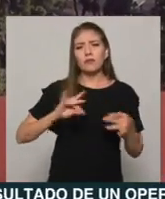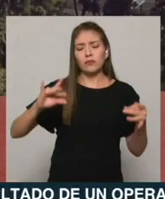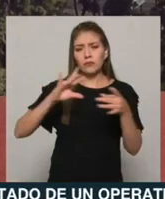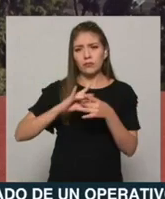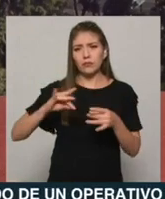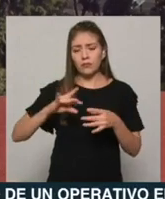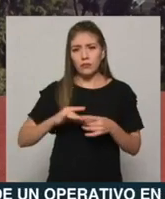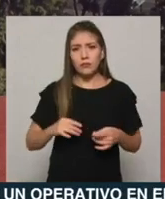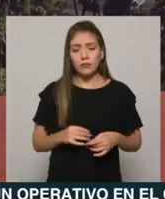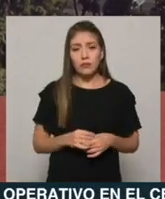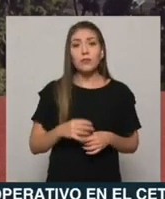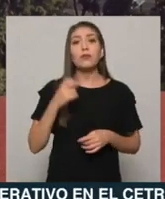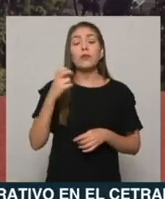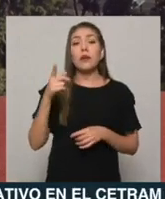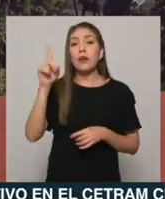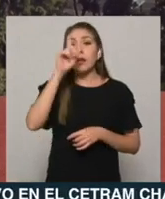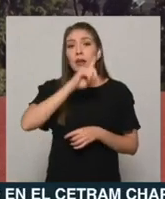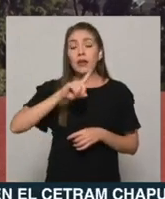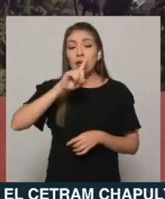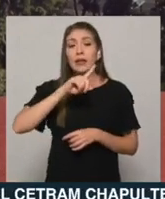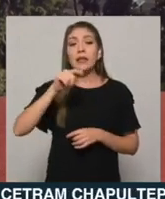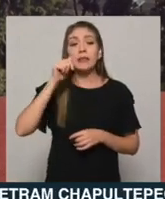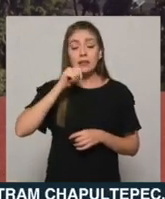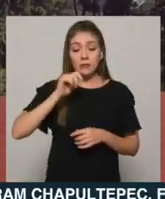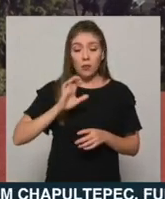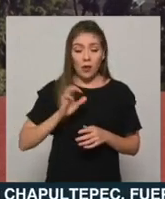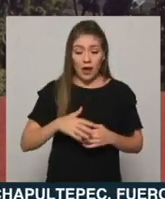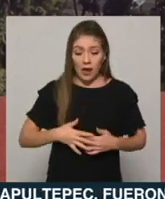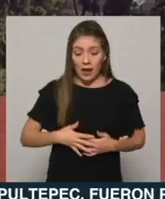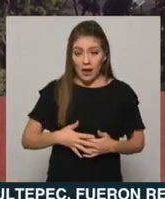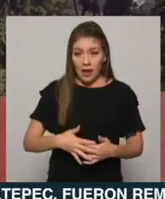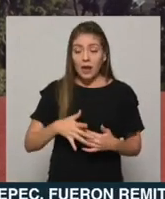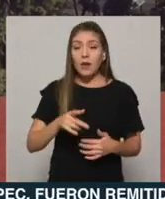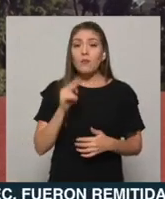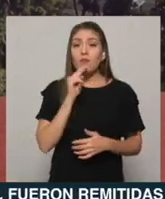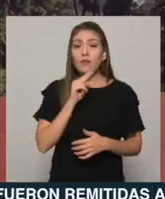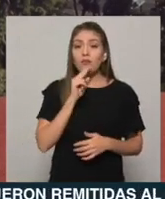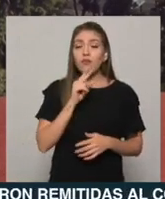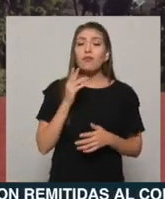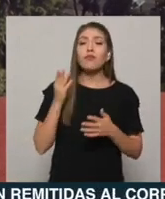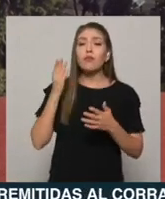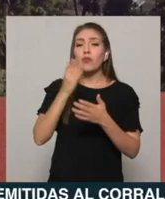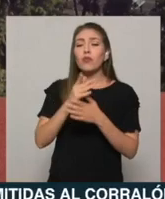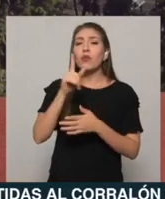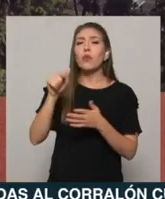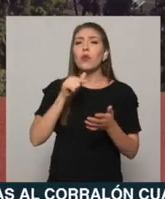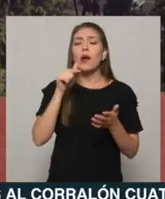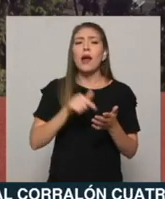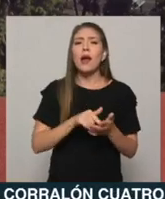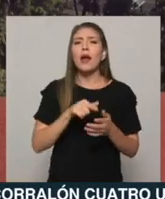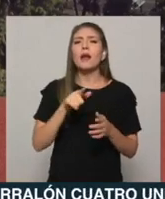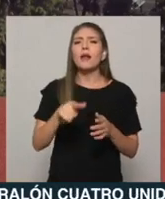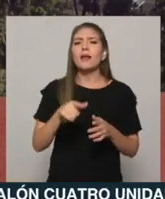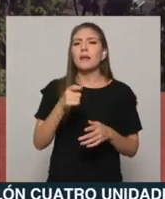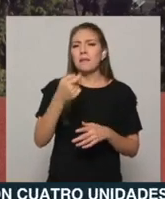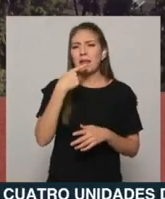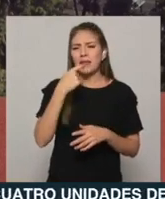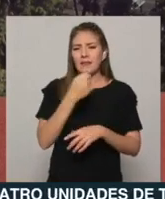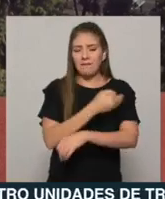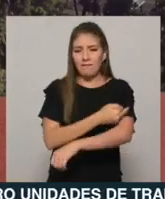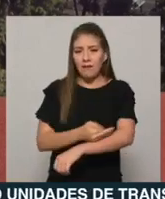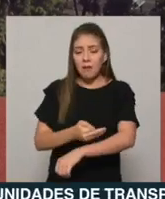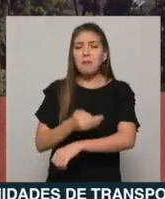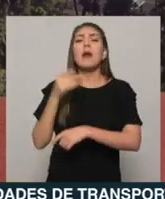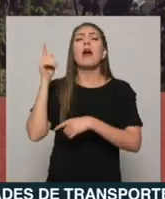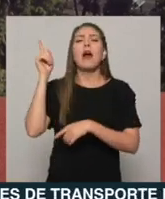manera muy temprana acudan las embarazadas lo más pronto que puedan a la unidad de medicina familiar, donde se les va a dar toda la información desde